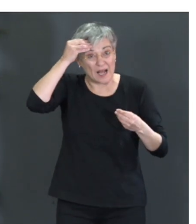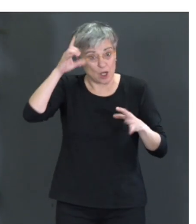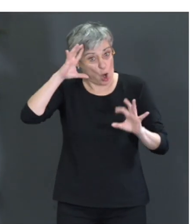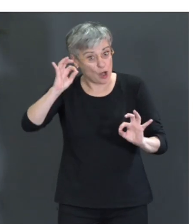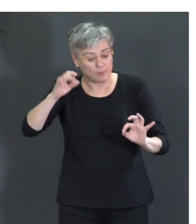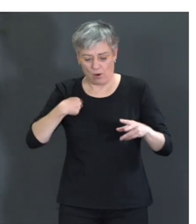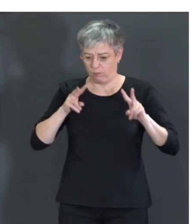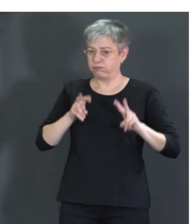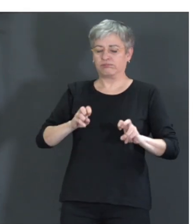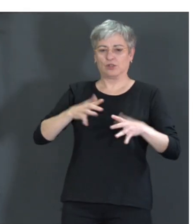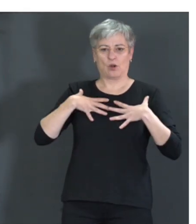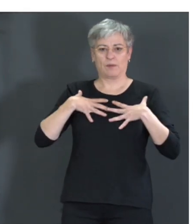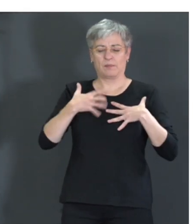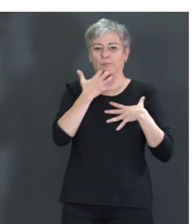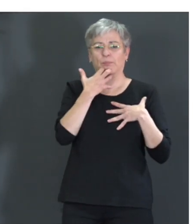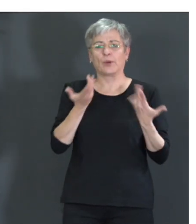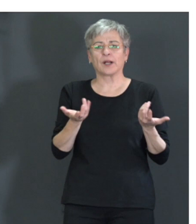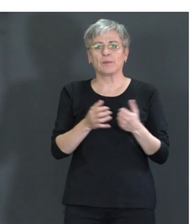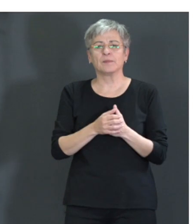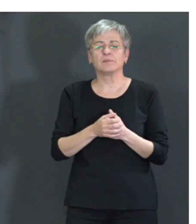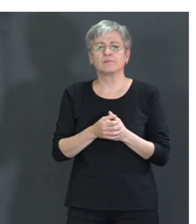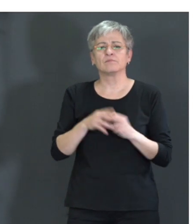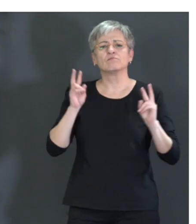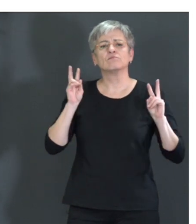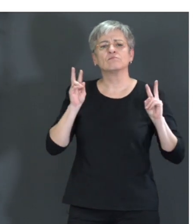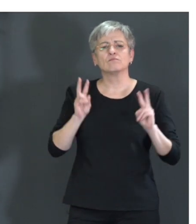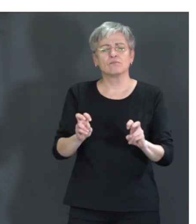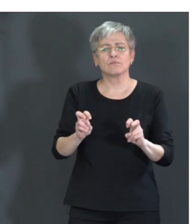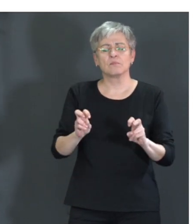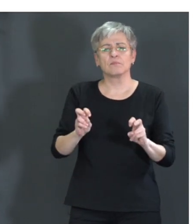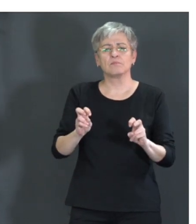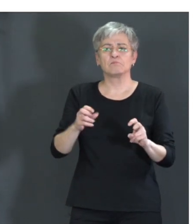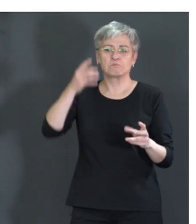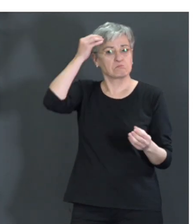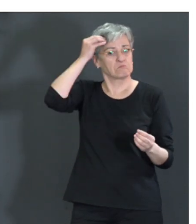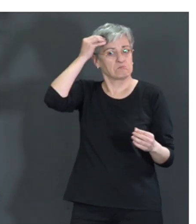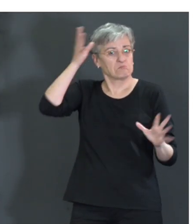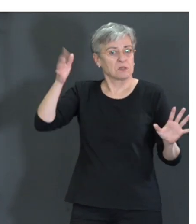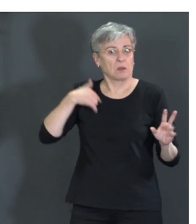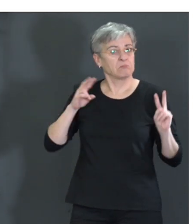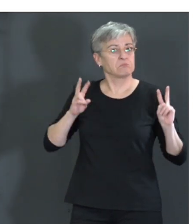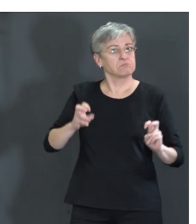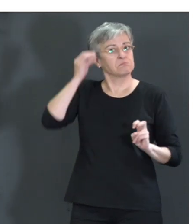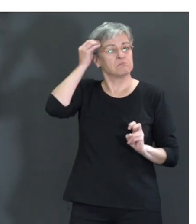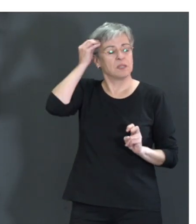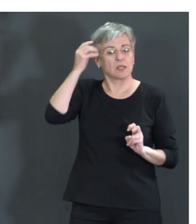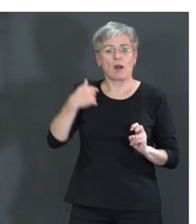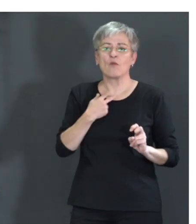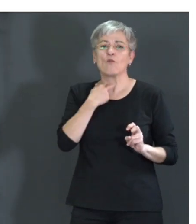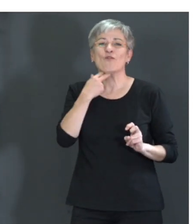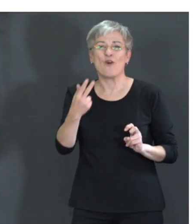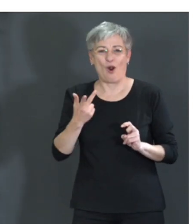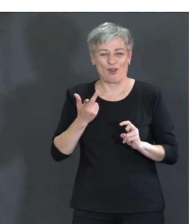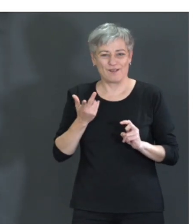nos sorprendieron. Uno de ellos era que inicialmente pensábamos que estas tecnologías de los asistentes de voz